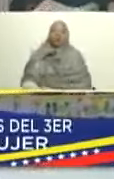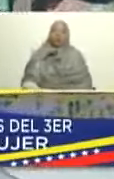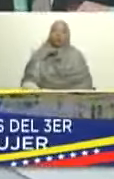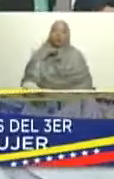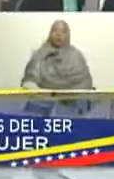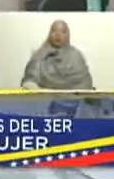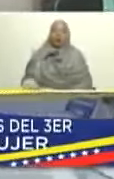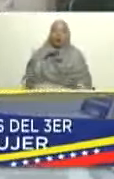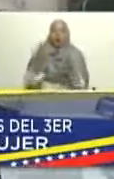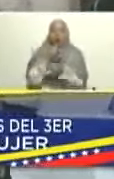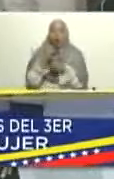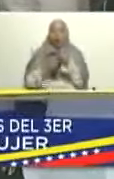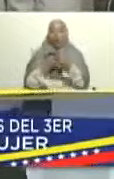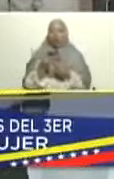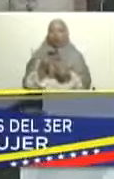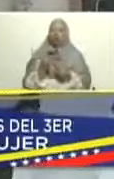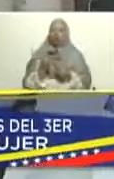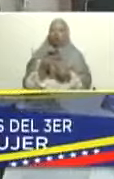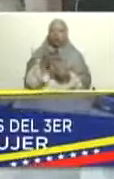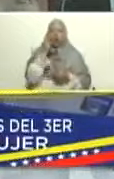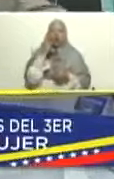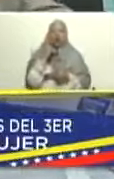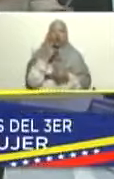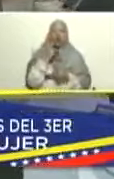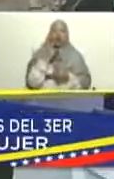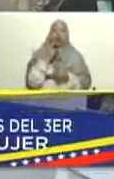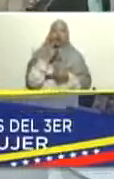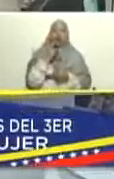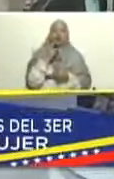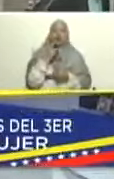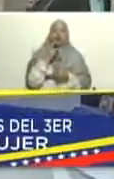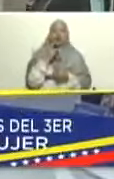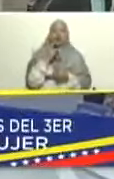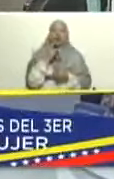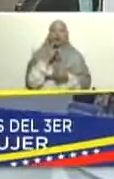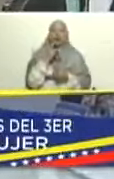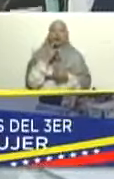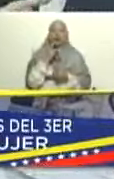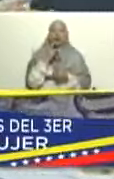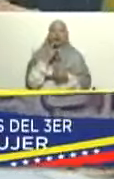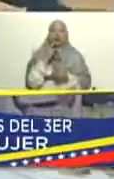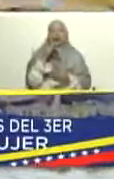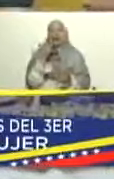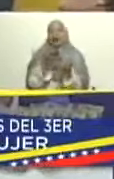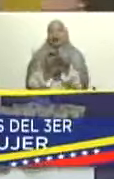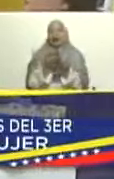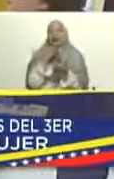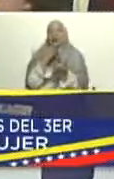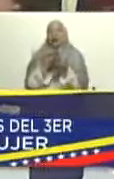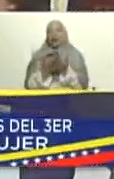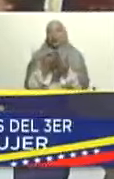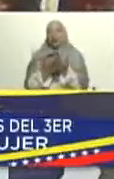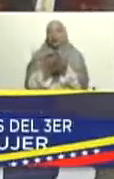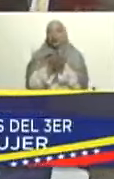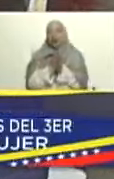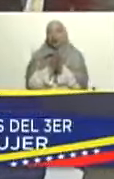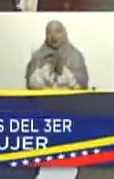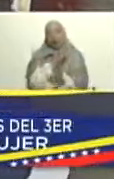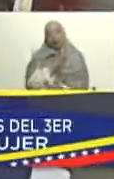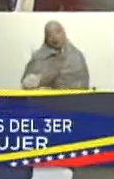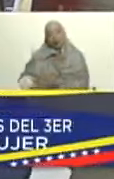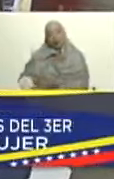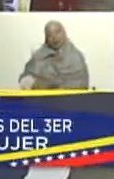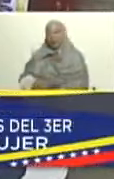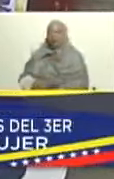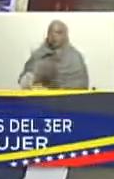esta noche nos podemos hacer el chocolate. Por lo menos. Vamos, lleven dos. Gracias, Lilia. Que alcance. Lilia, encantada. Que Dios